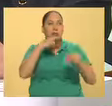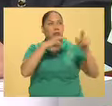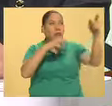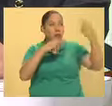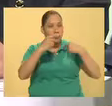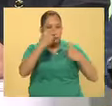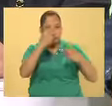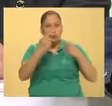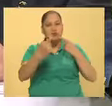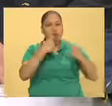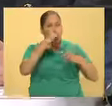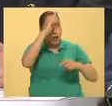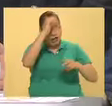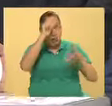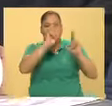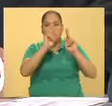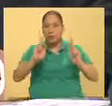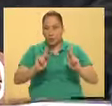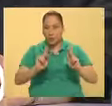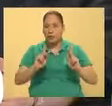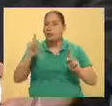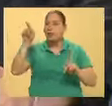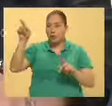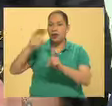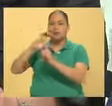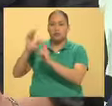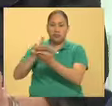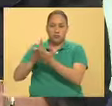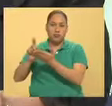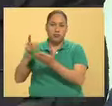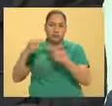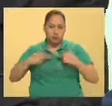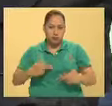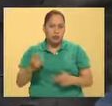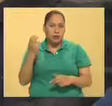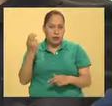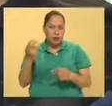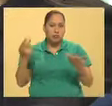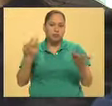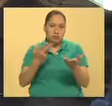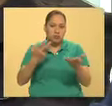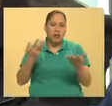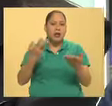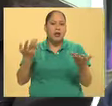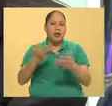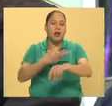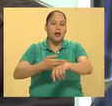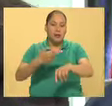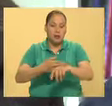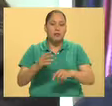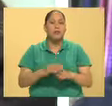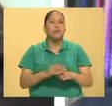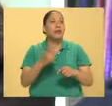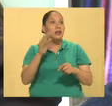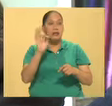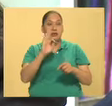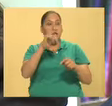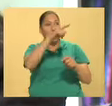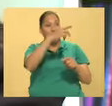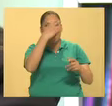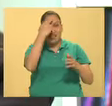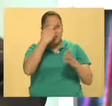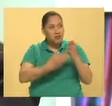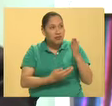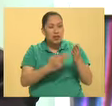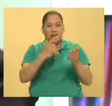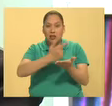acuerdo, ¿no? Ajá, y plantea siempre y cuando se plantea siempre y cuando el caso así lo permita. Obviamente, si hay una violación